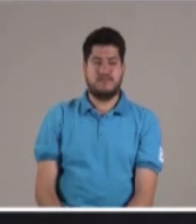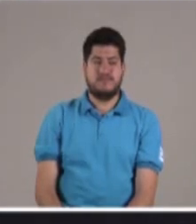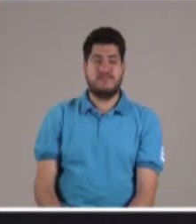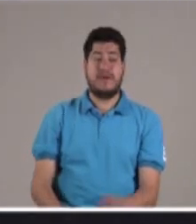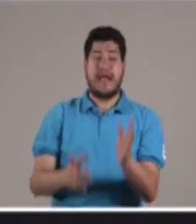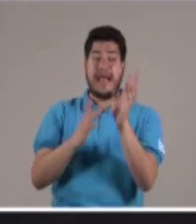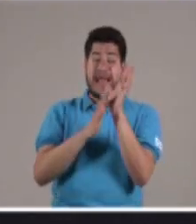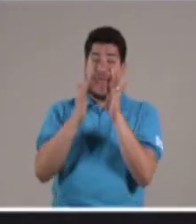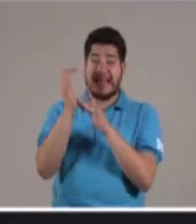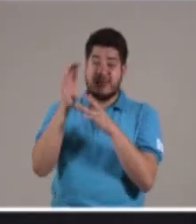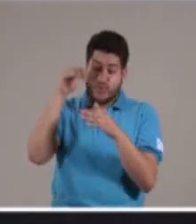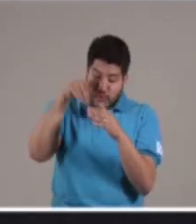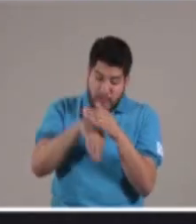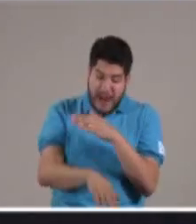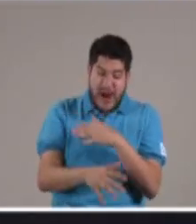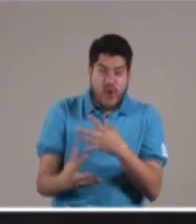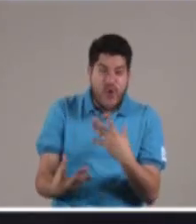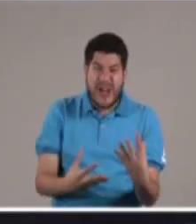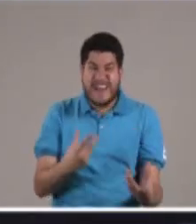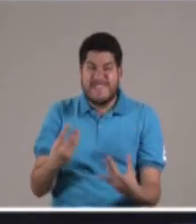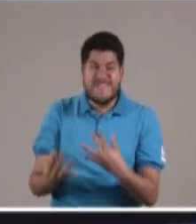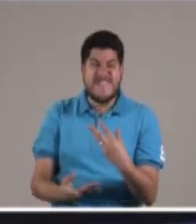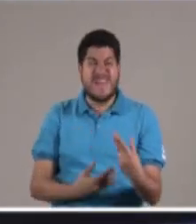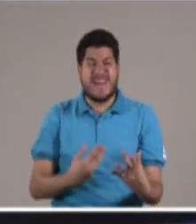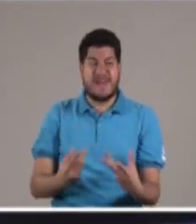Jesús bajó al infierno